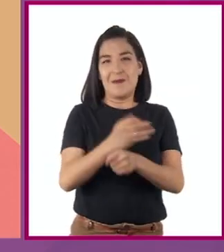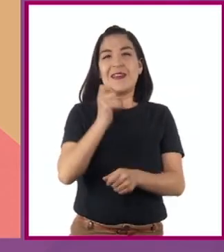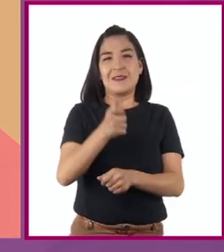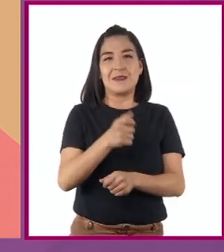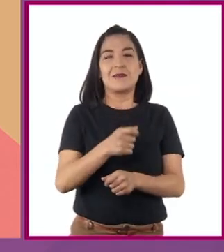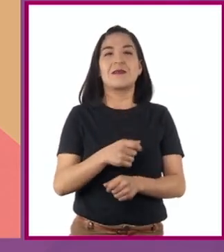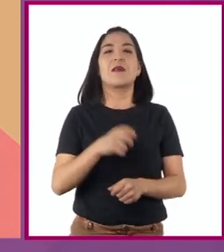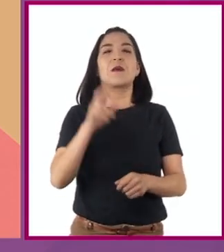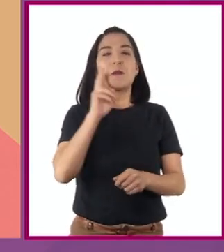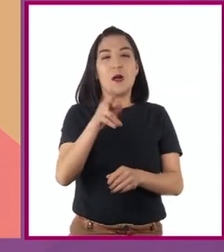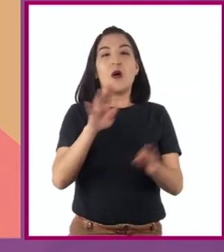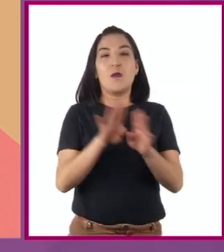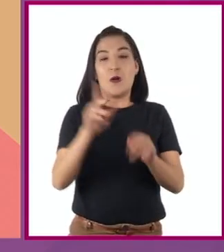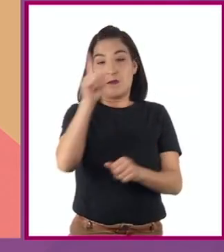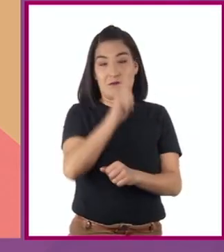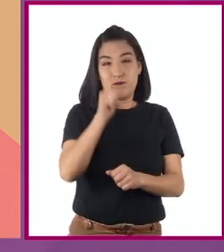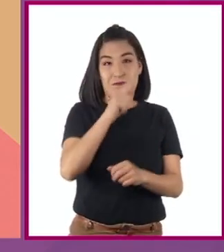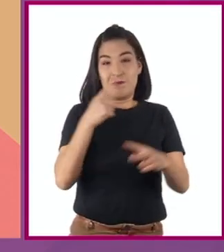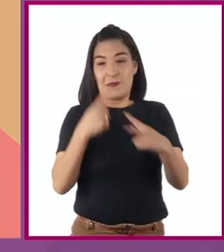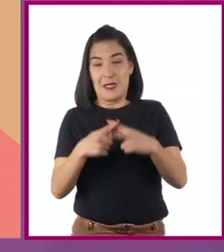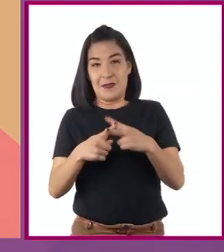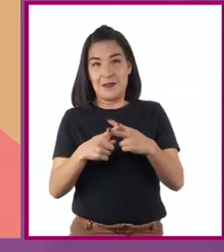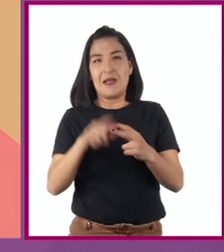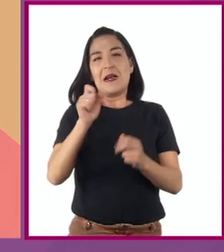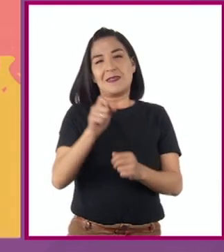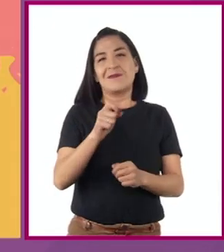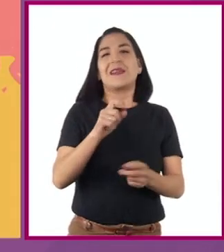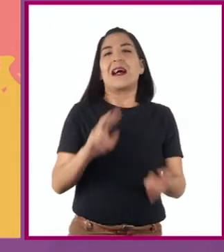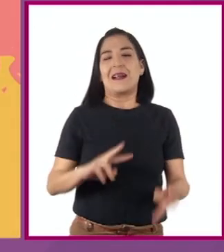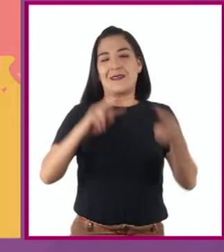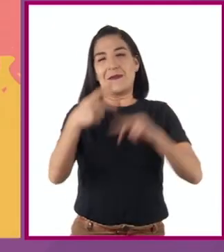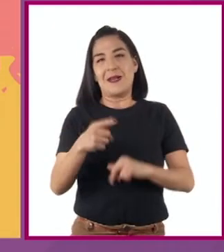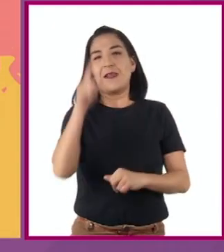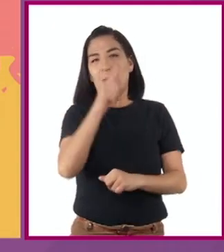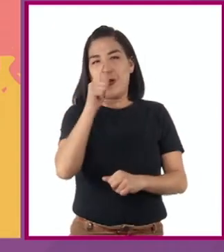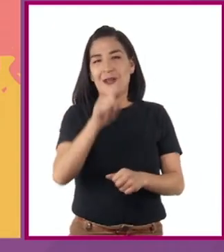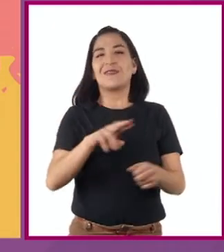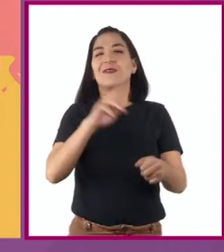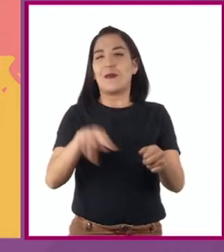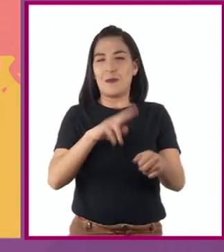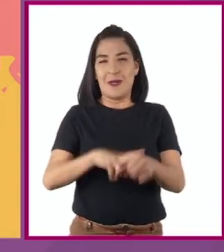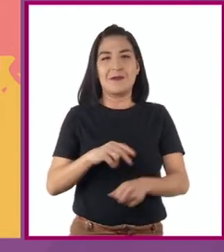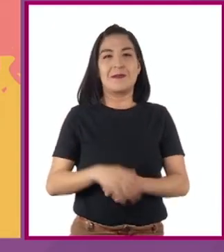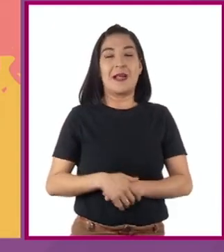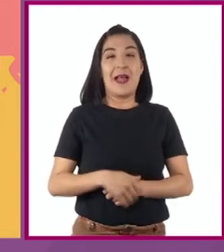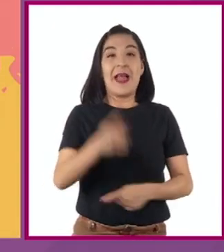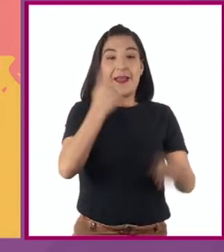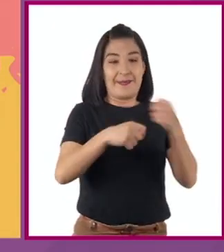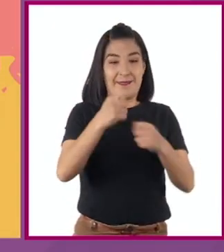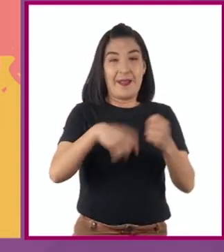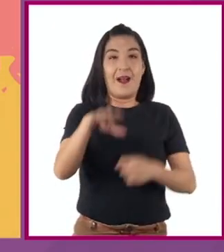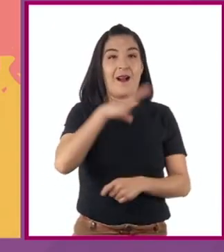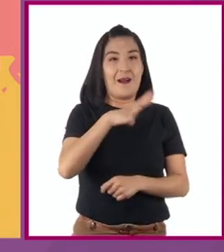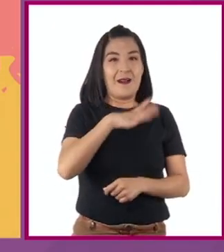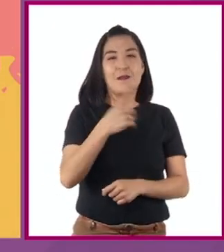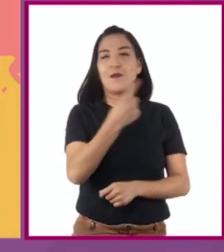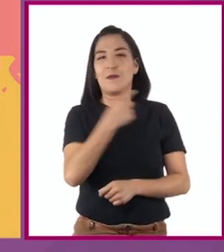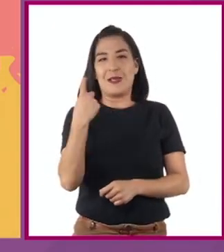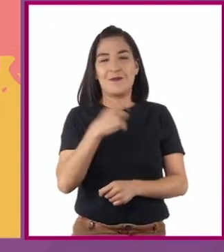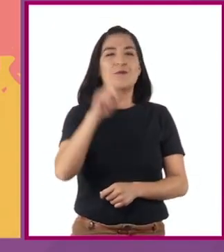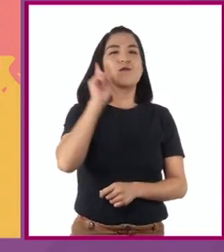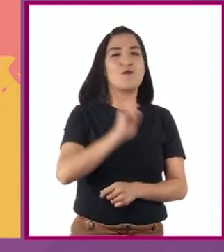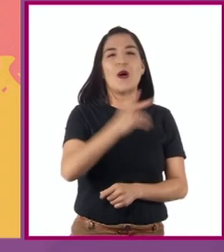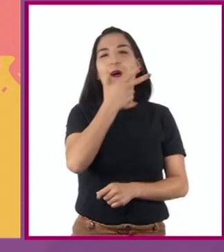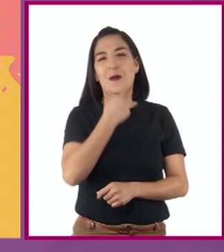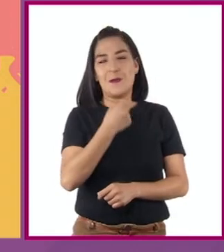pasaremos del lenguaje algebraico al lenguaje común. En una tienda tienen perfumes de dama y de